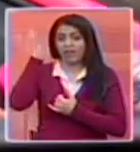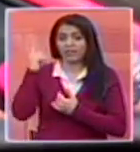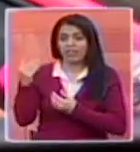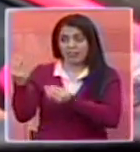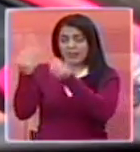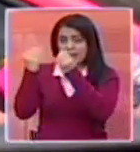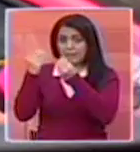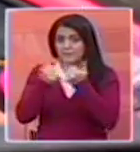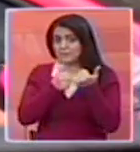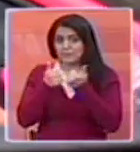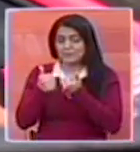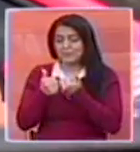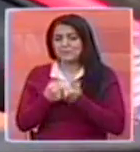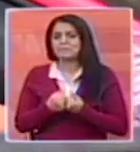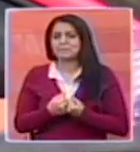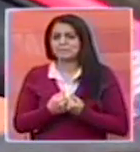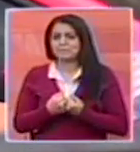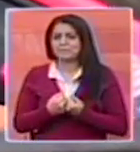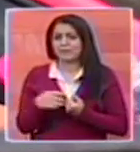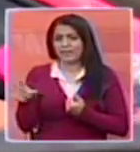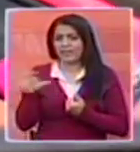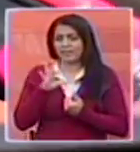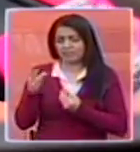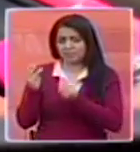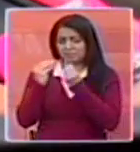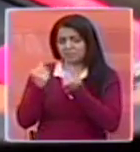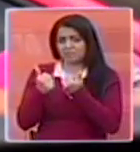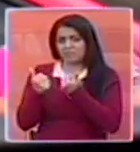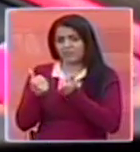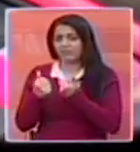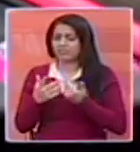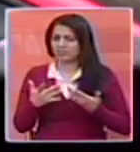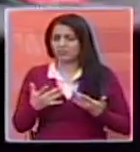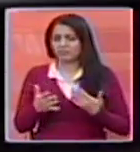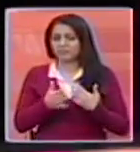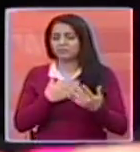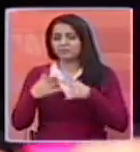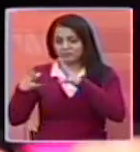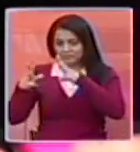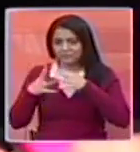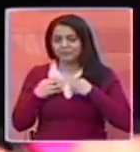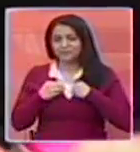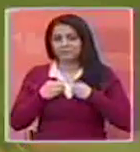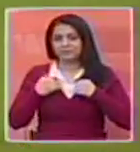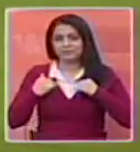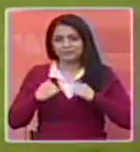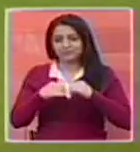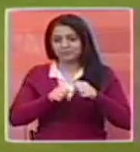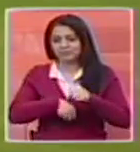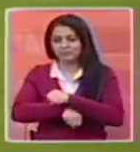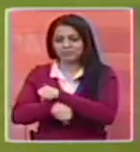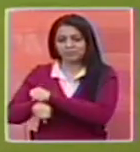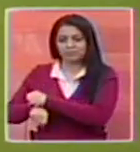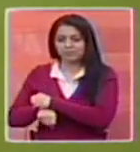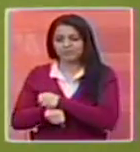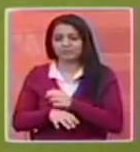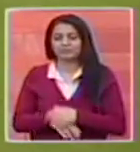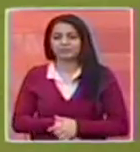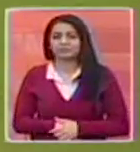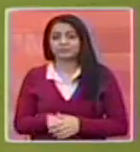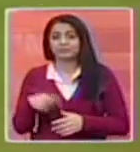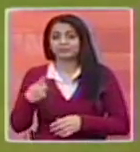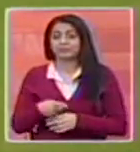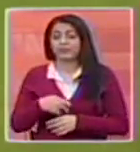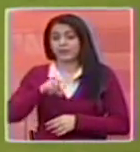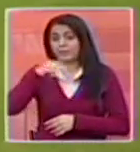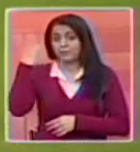y solo sigo dando lo mejor de mí para poder seguir y seguir marcando cada amistoso. Los toreros volverán a entrenar este